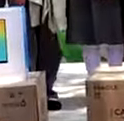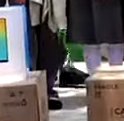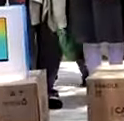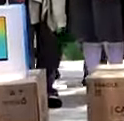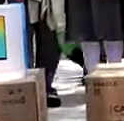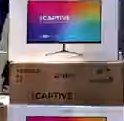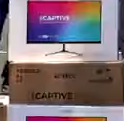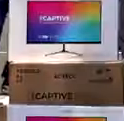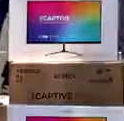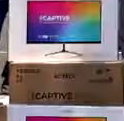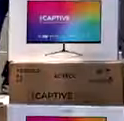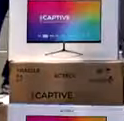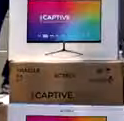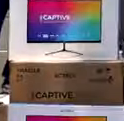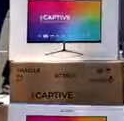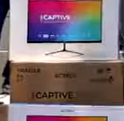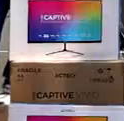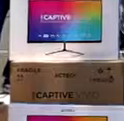Altamira. Es para ustedes.